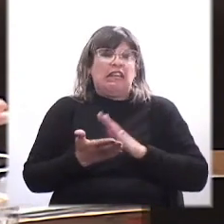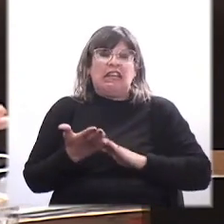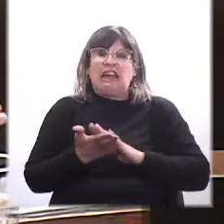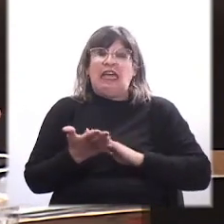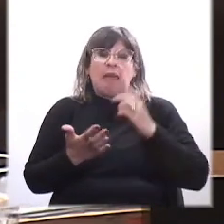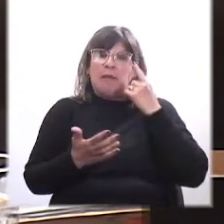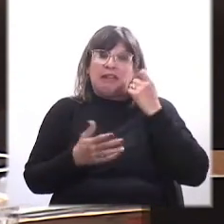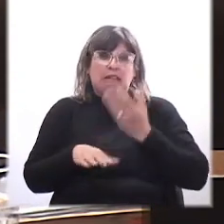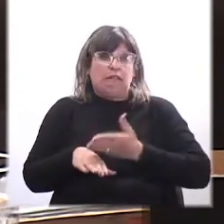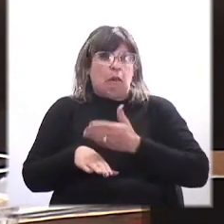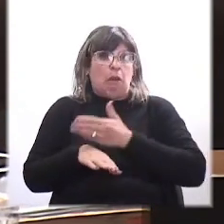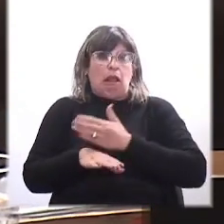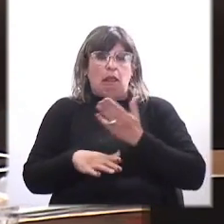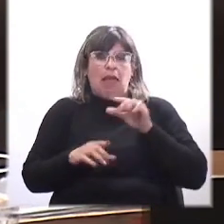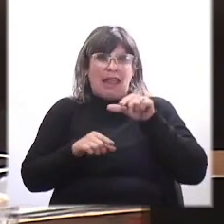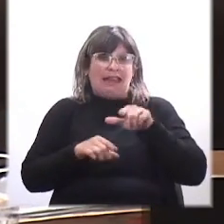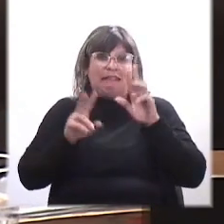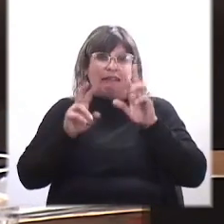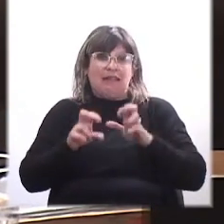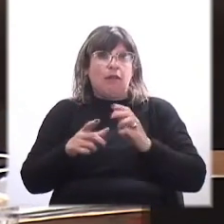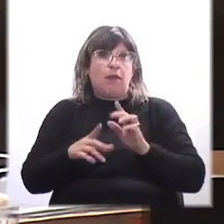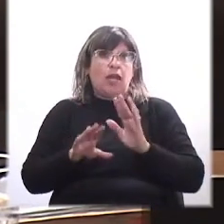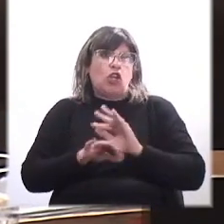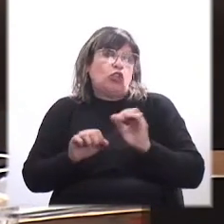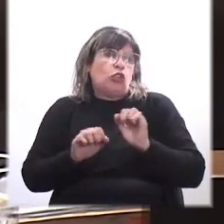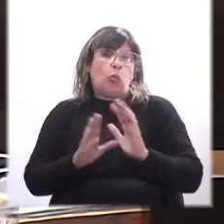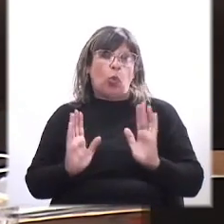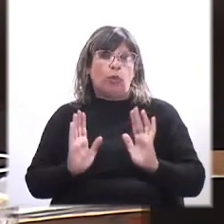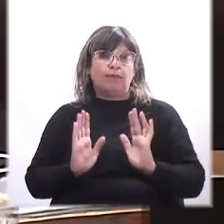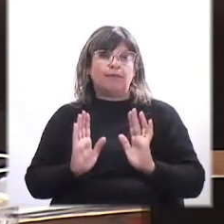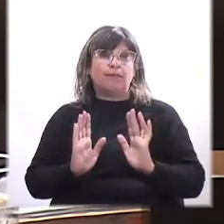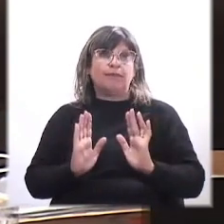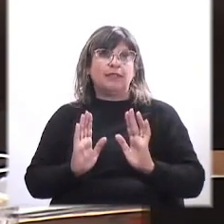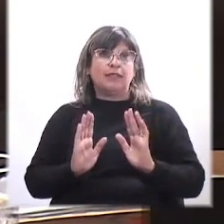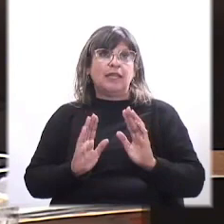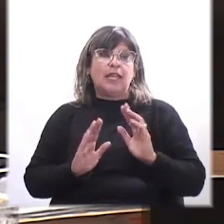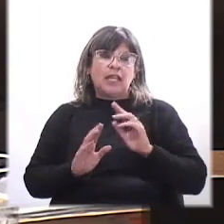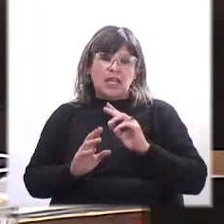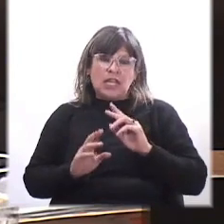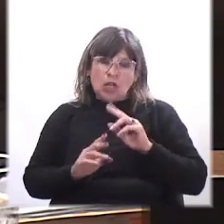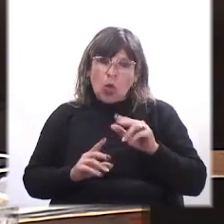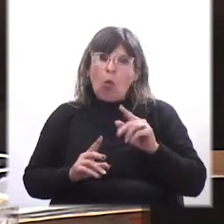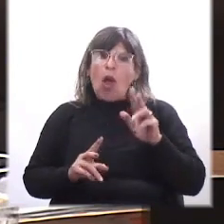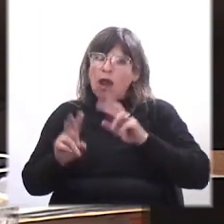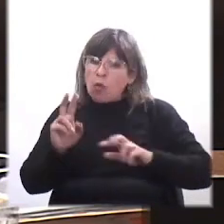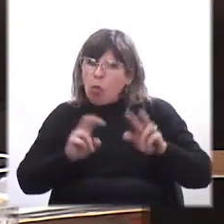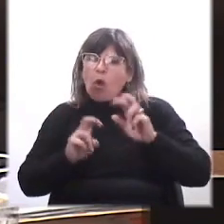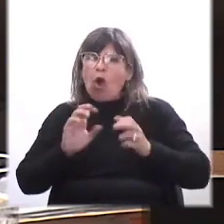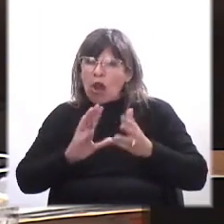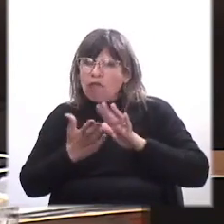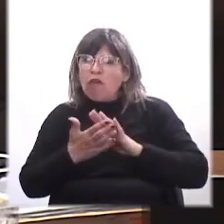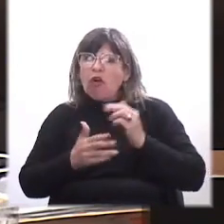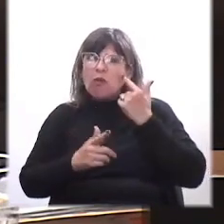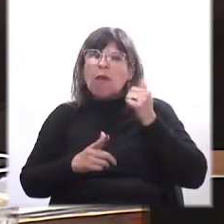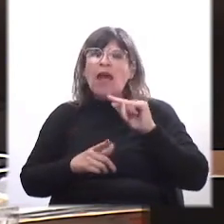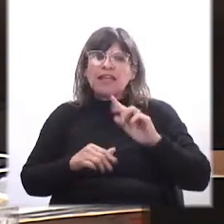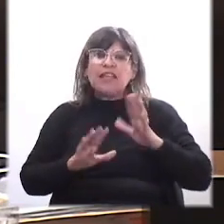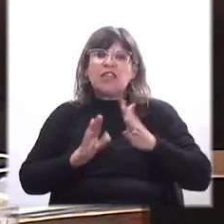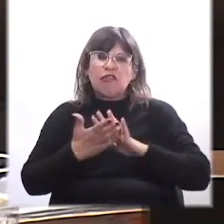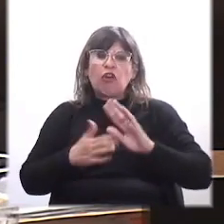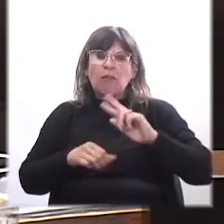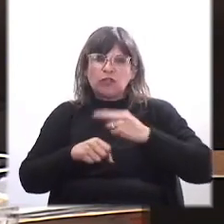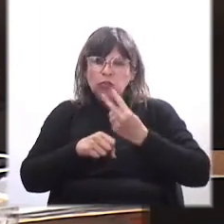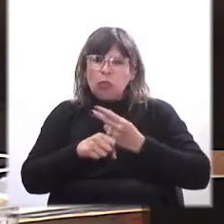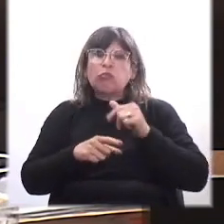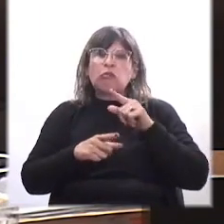experiencia previa en este tema, no se le permitió. Igual se le buscó la vuelta y de forma subcontratada terminó